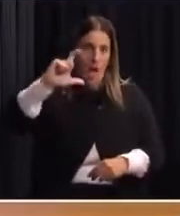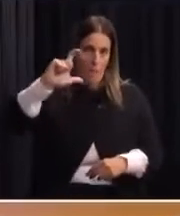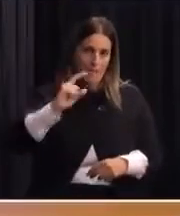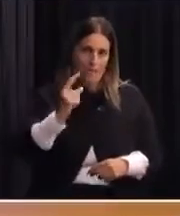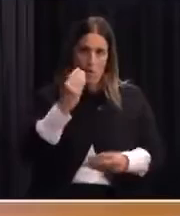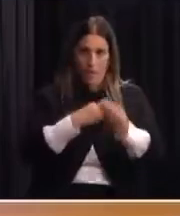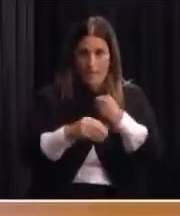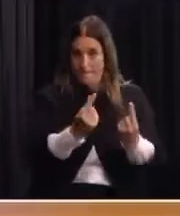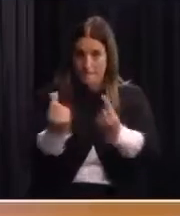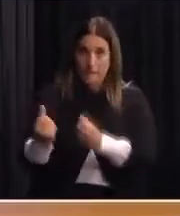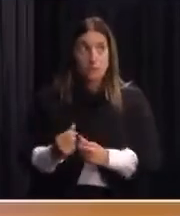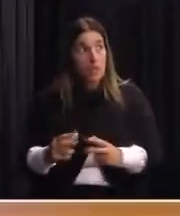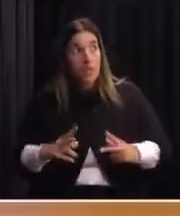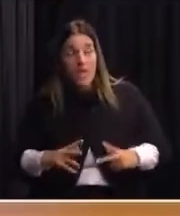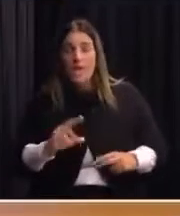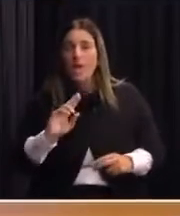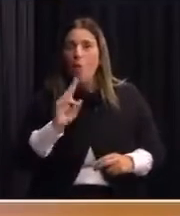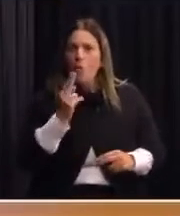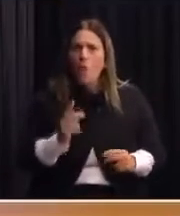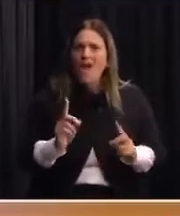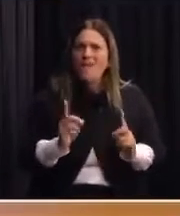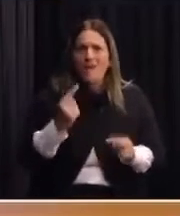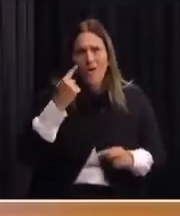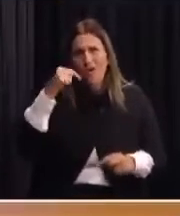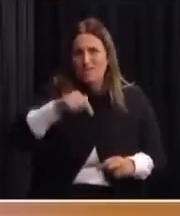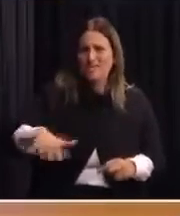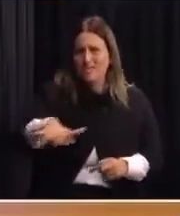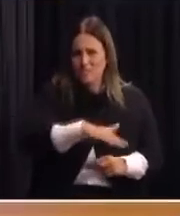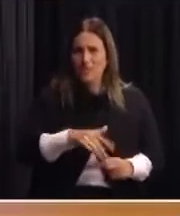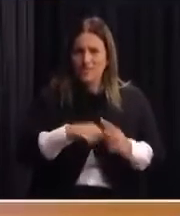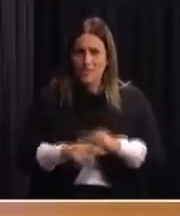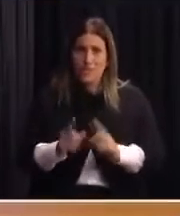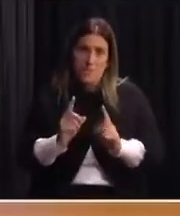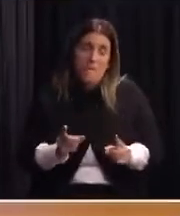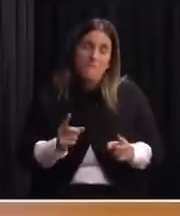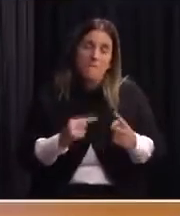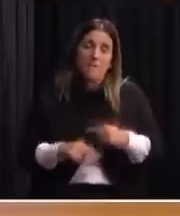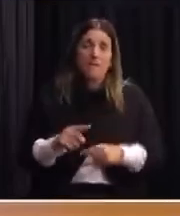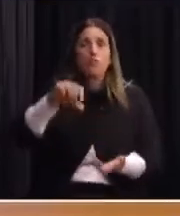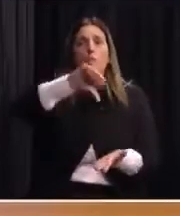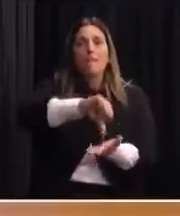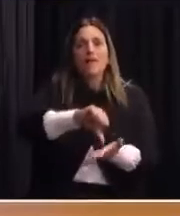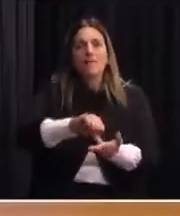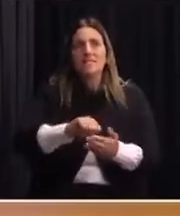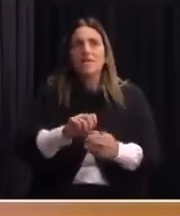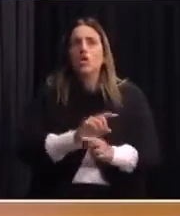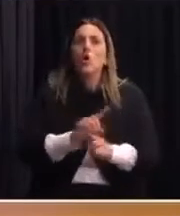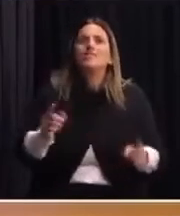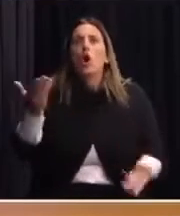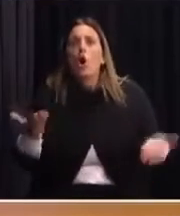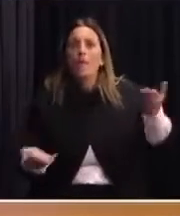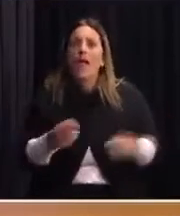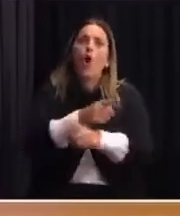como decía uruguay no es ajeno a esta situación tampoco es de los países en donde más ha aumentado la